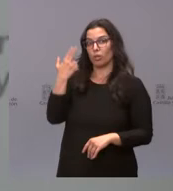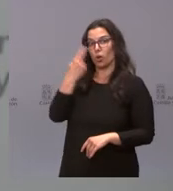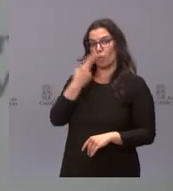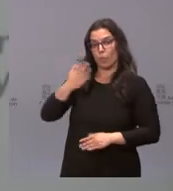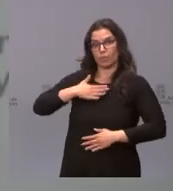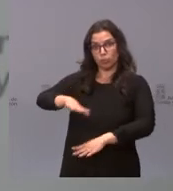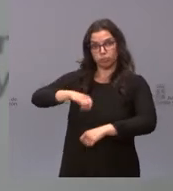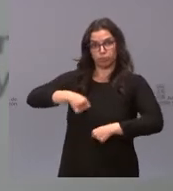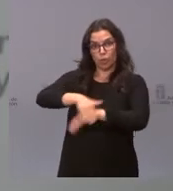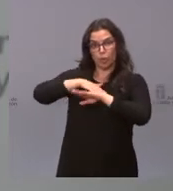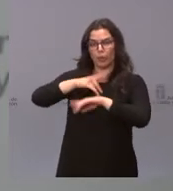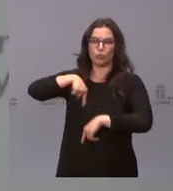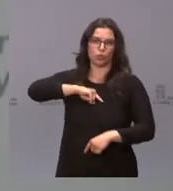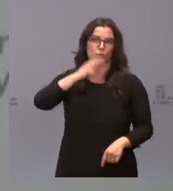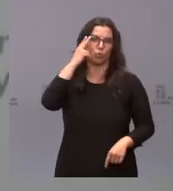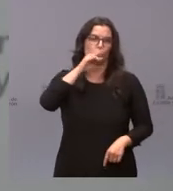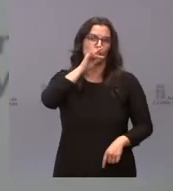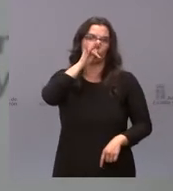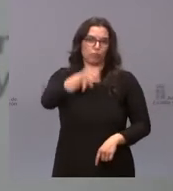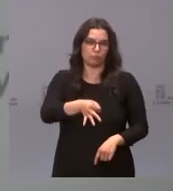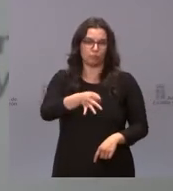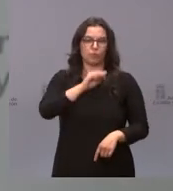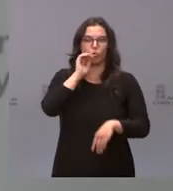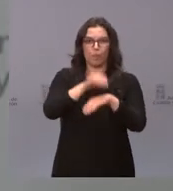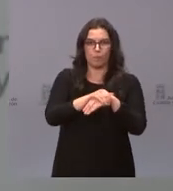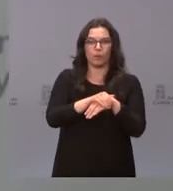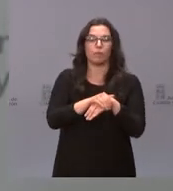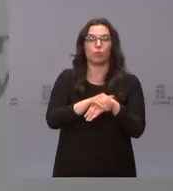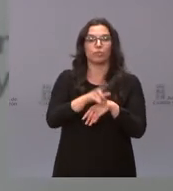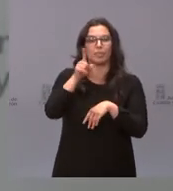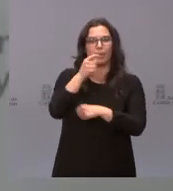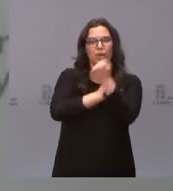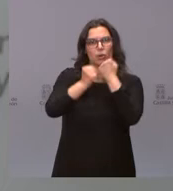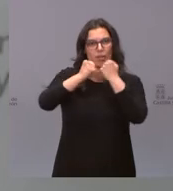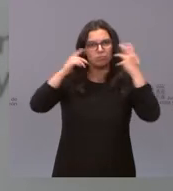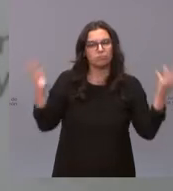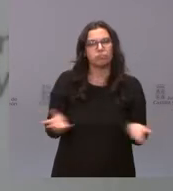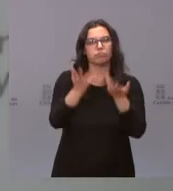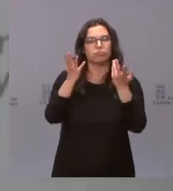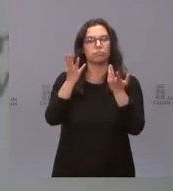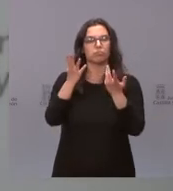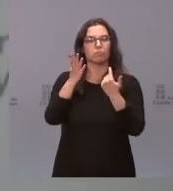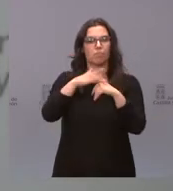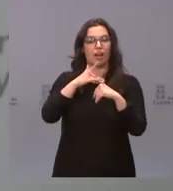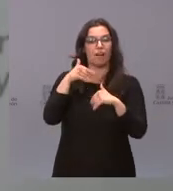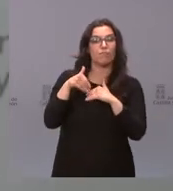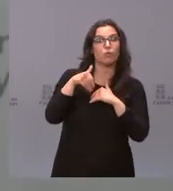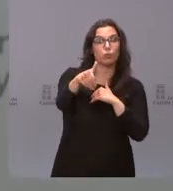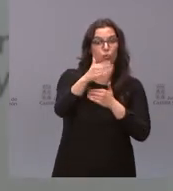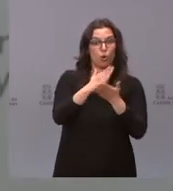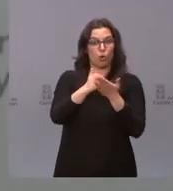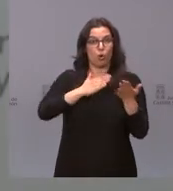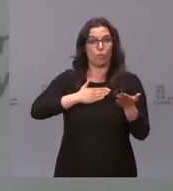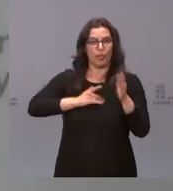compromisos incentivamos el crecimiento de la economía para impulsar el futuro de nuestra